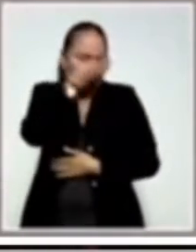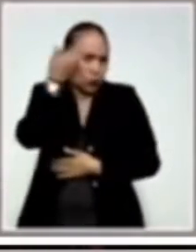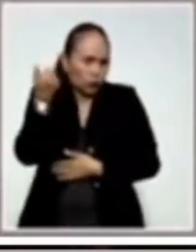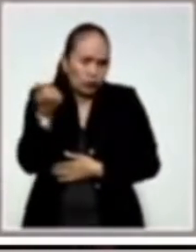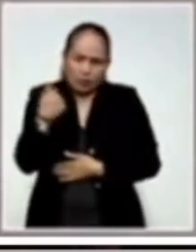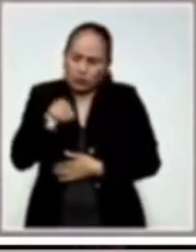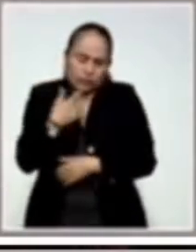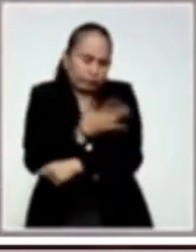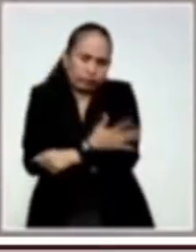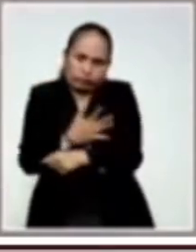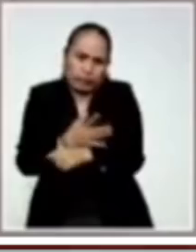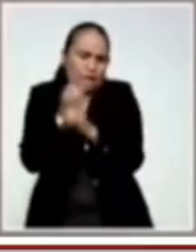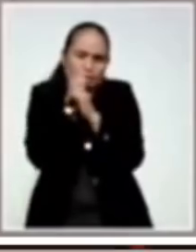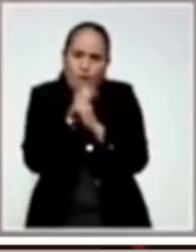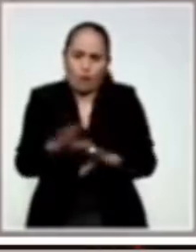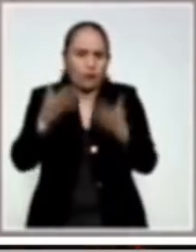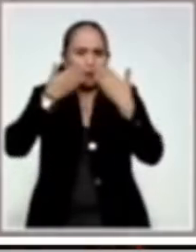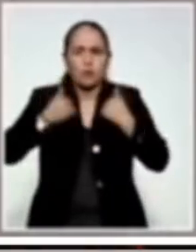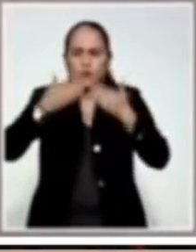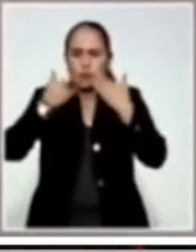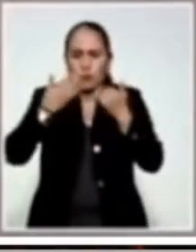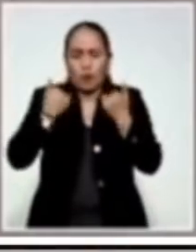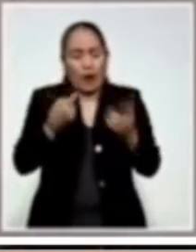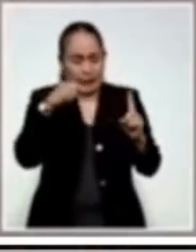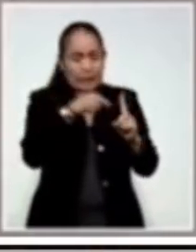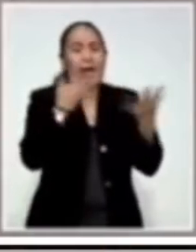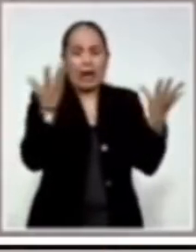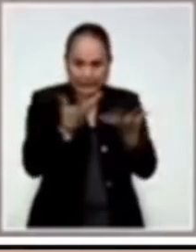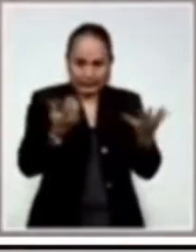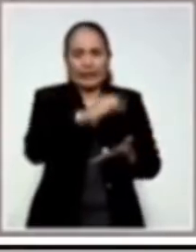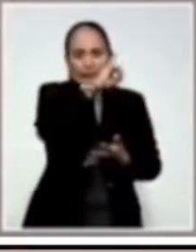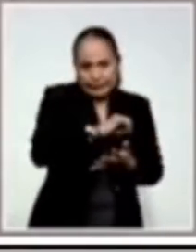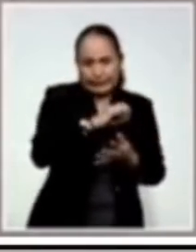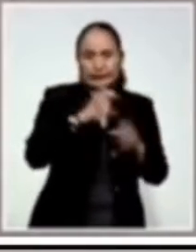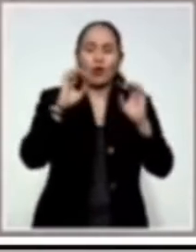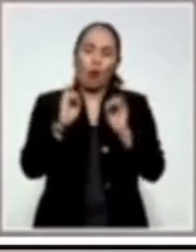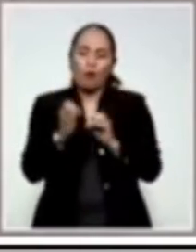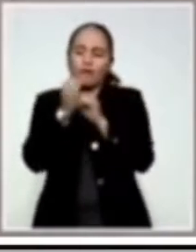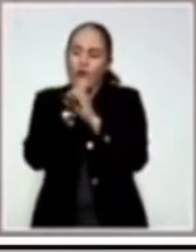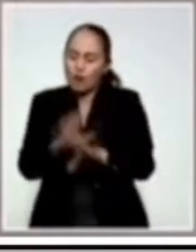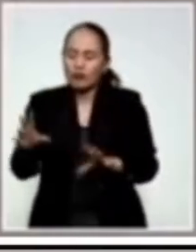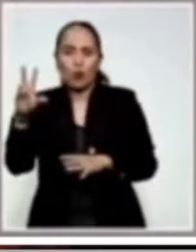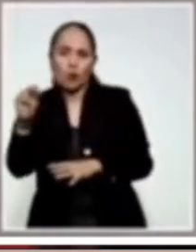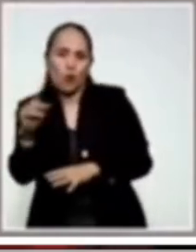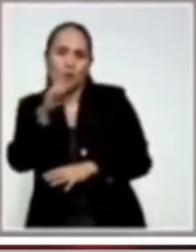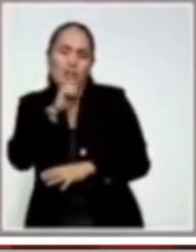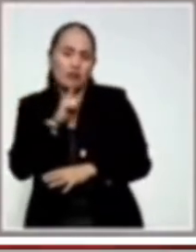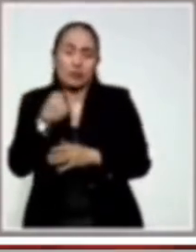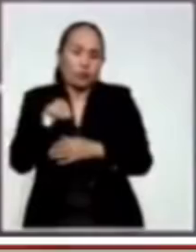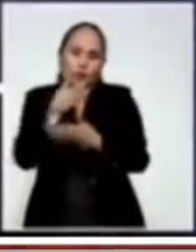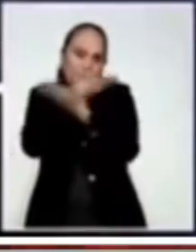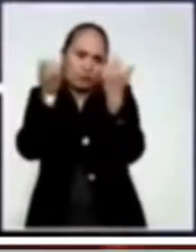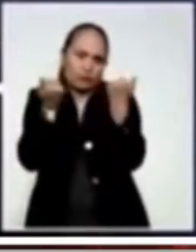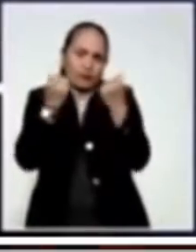no tengo información. No tengo información de que se haya hecho, no tengo información en ningún sentido sobre ese tema.